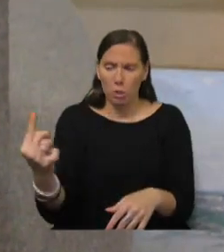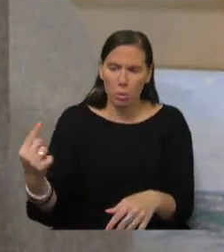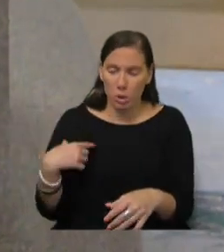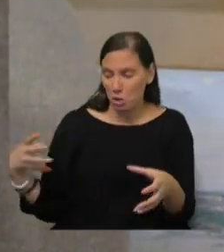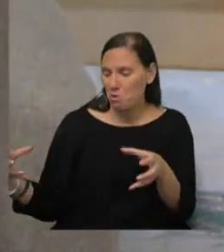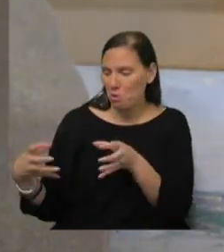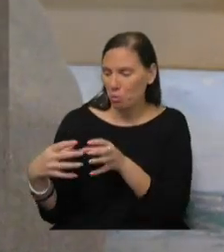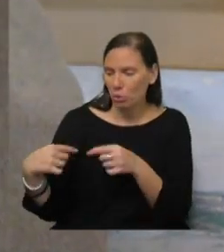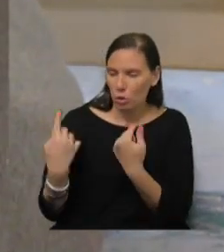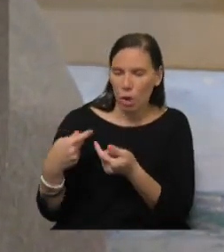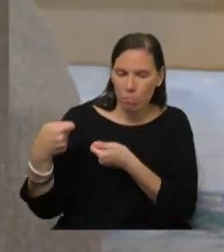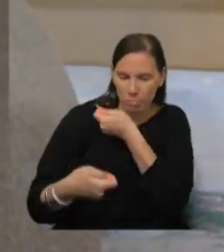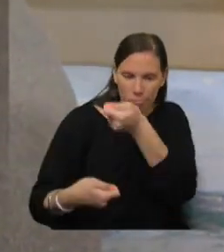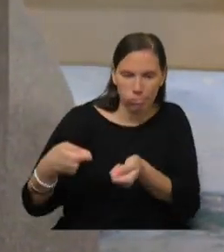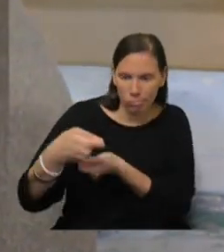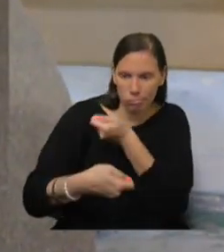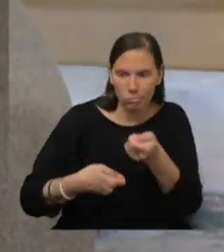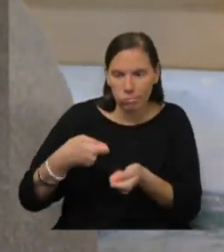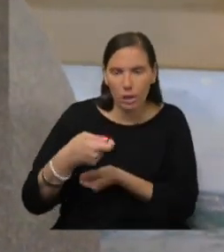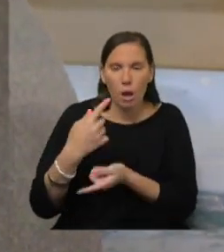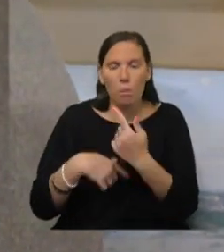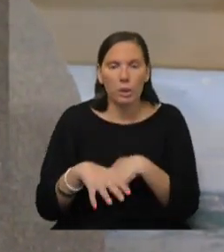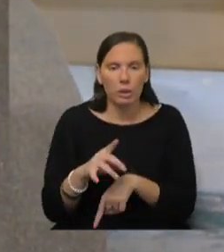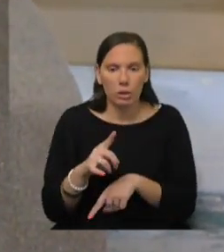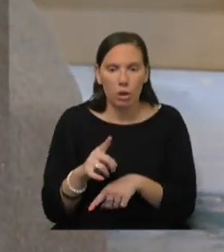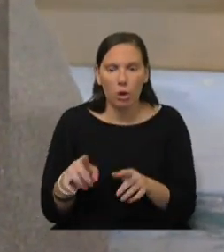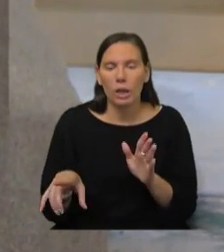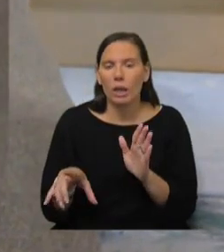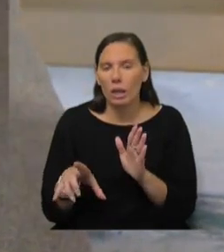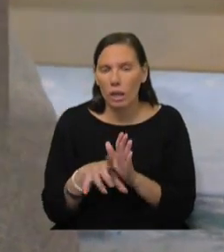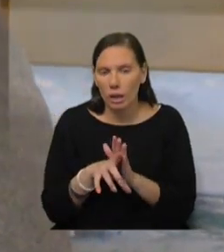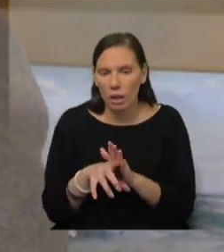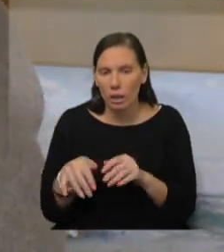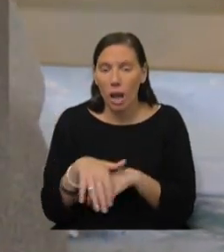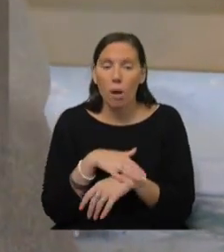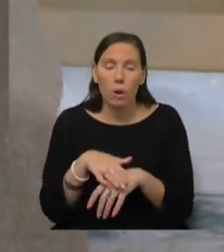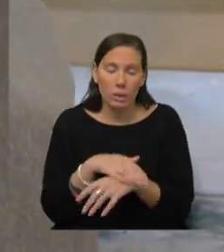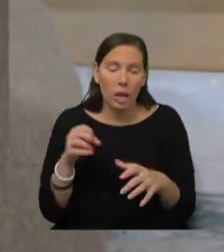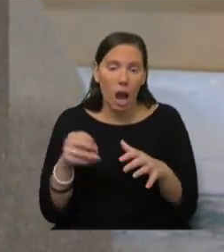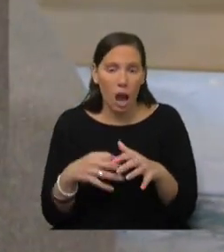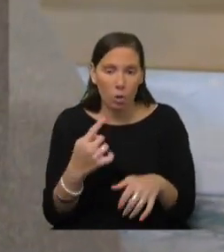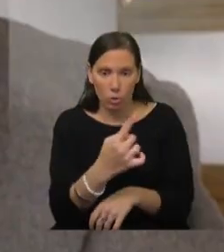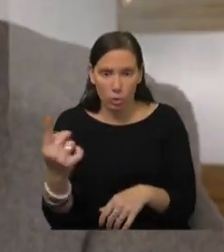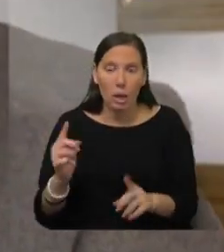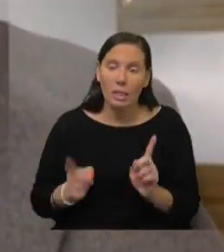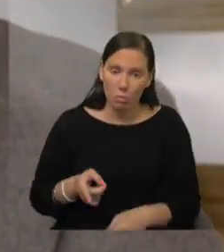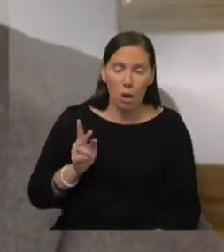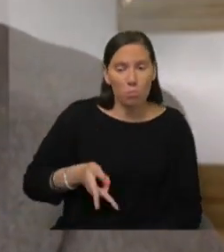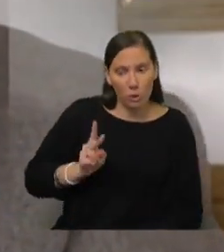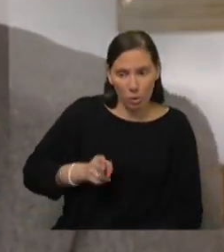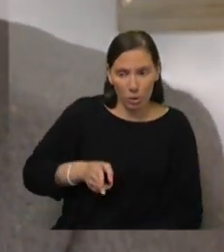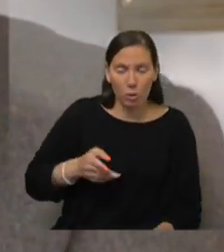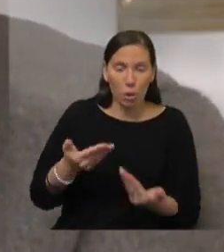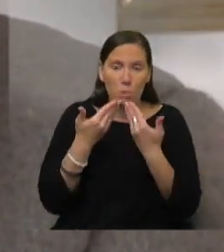conjunta pero lo hacemos de forma que que la sobre la base de un ahorro individual eso también está prohibido esto que me estás